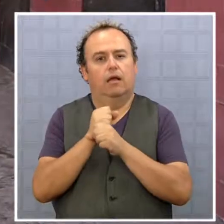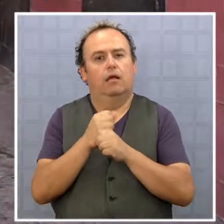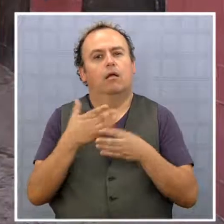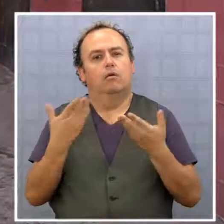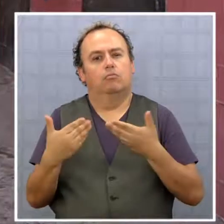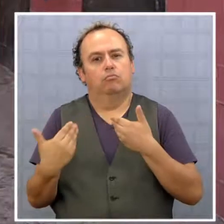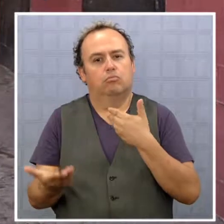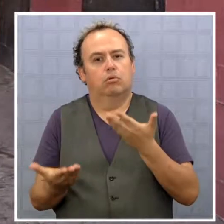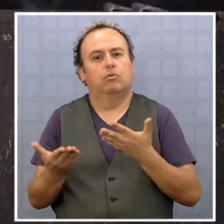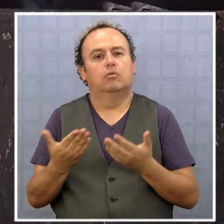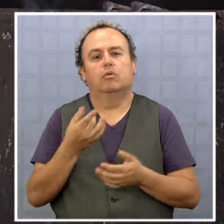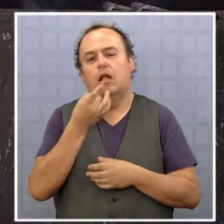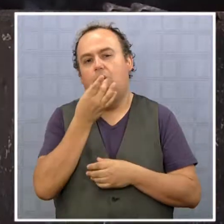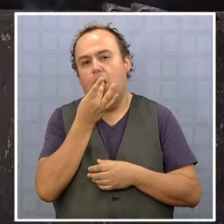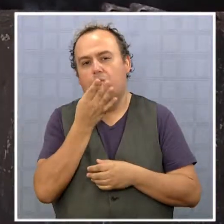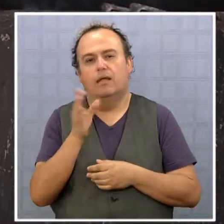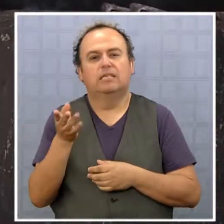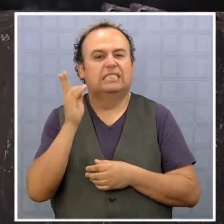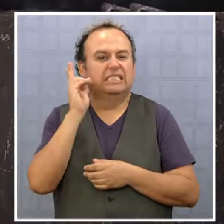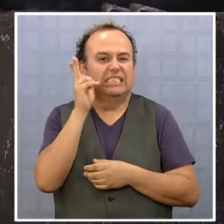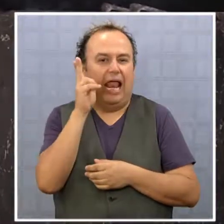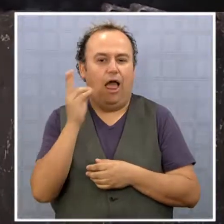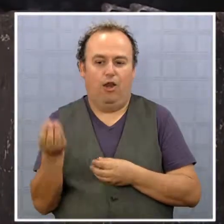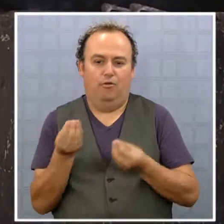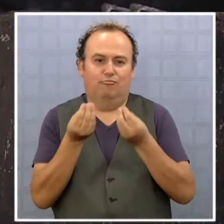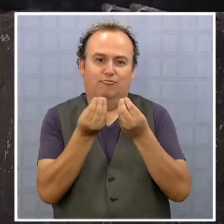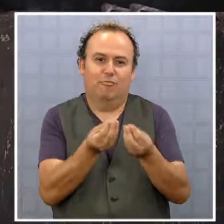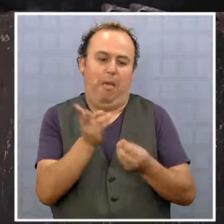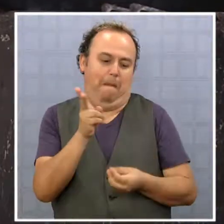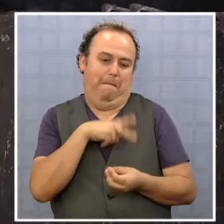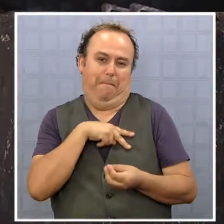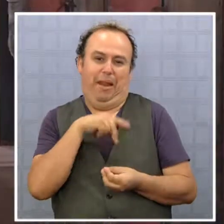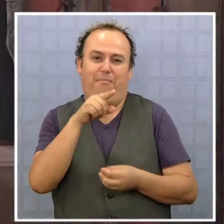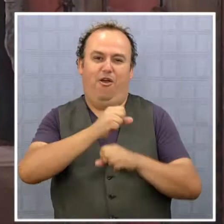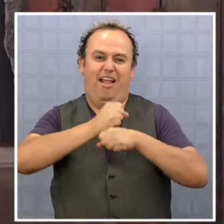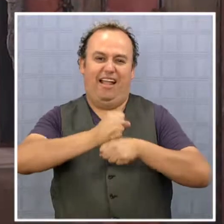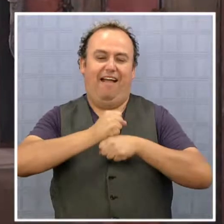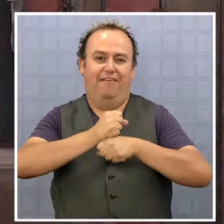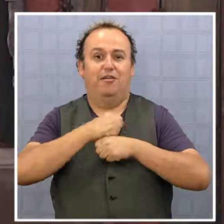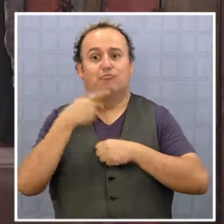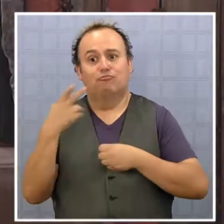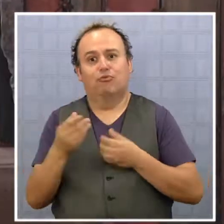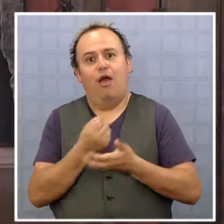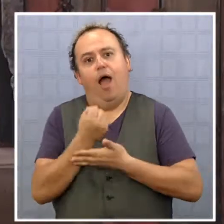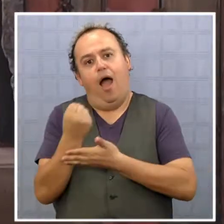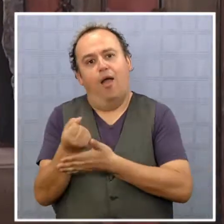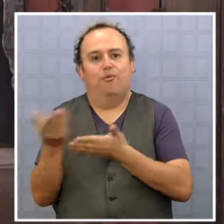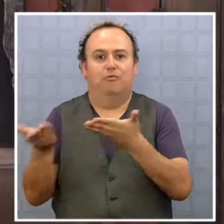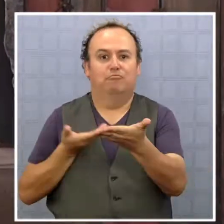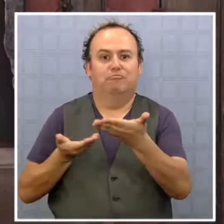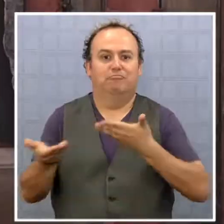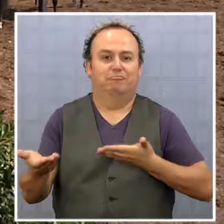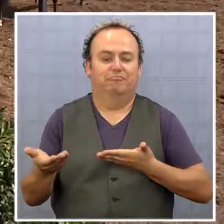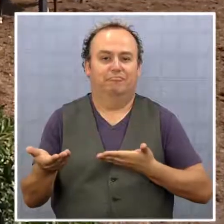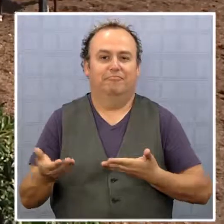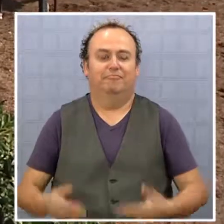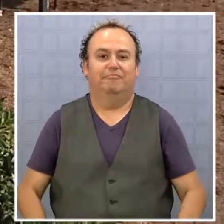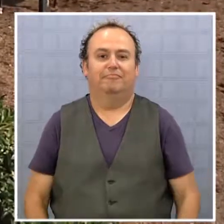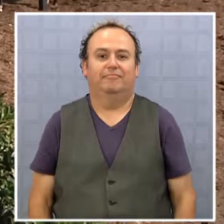con la entrega de un terrón de azúcar o trozo de zanahoria al caballo como satisfacción por un trabajo compartido.